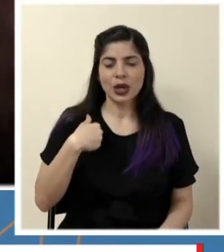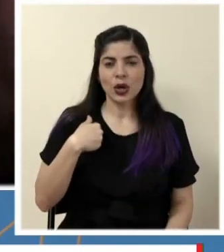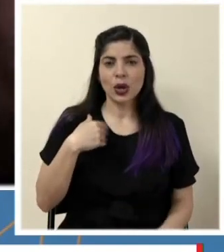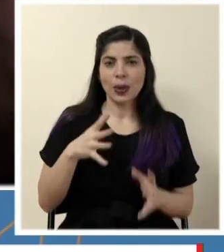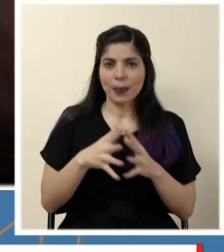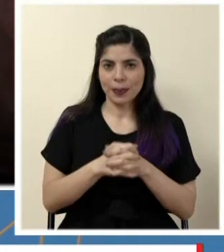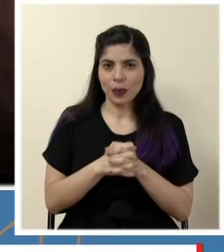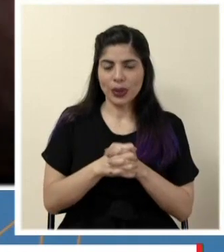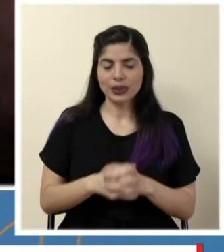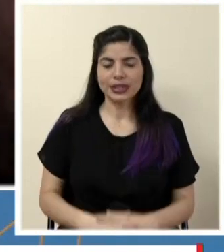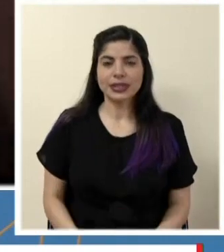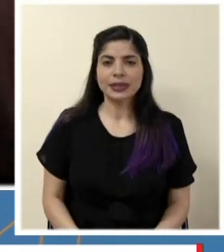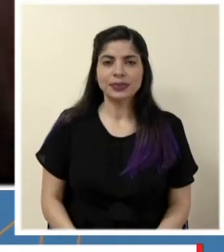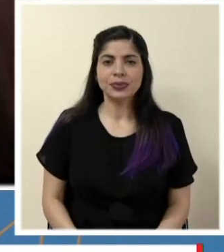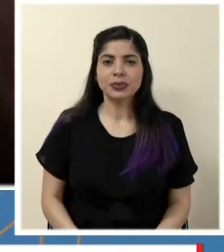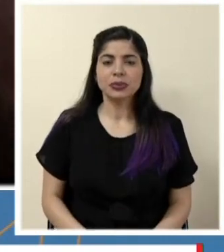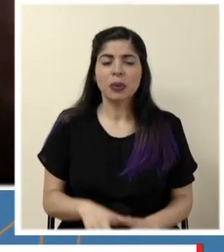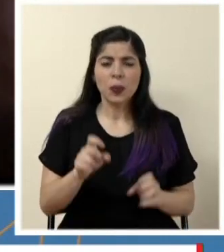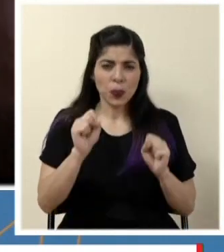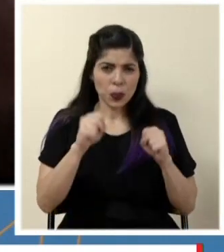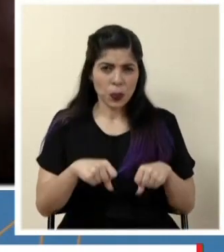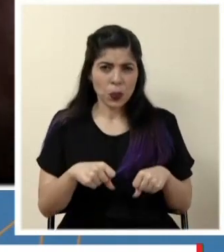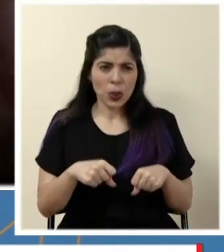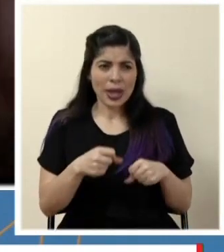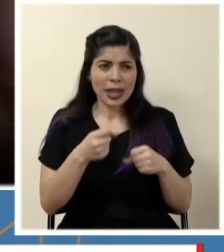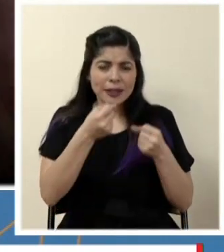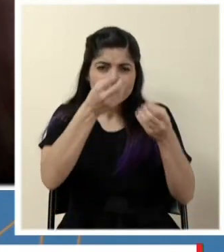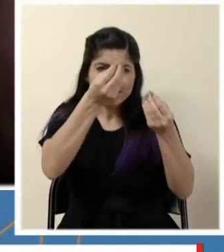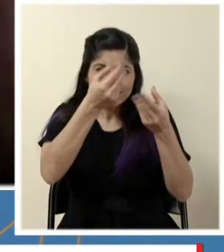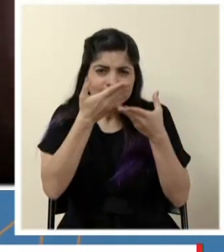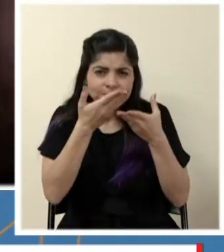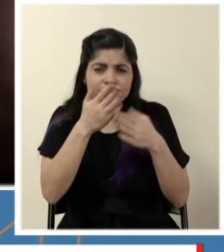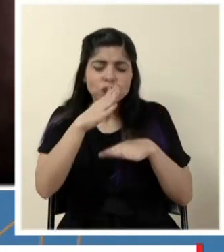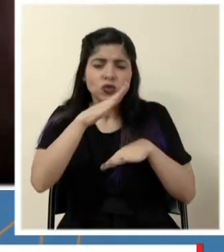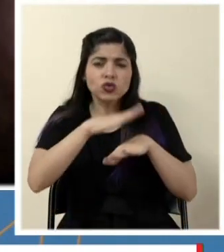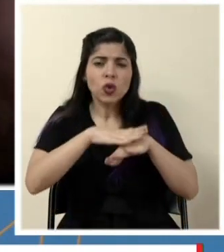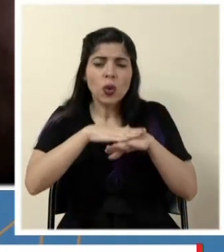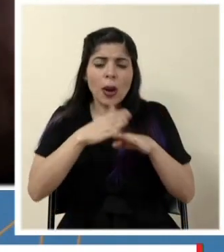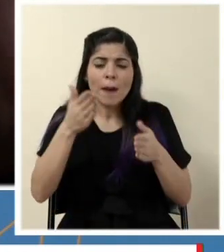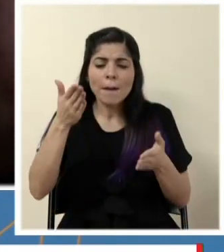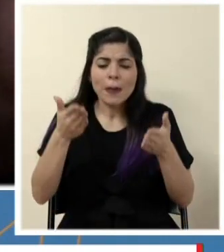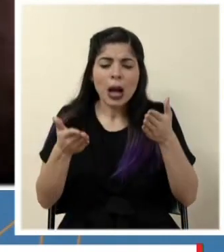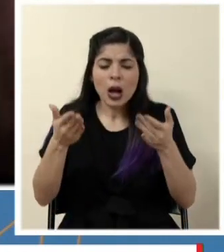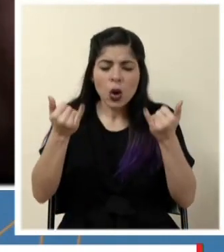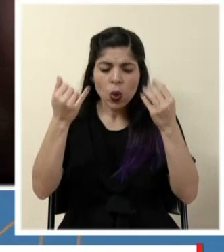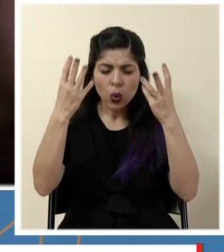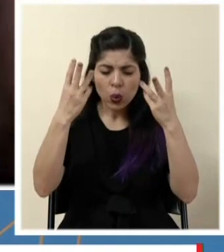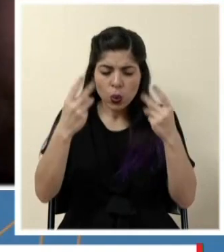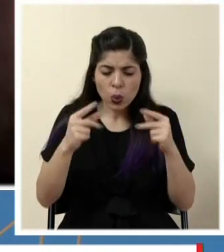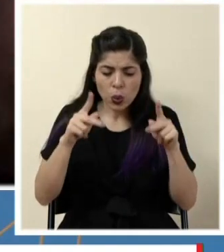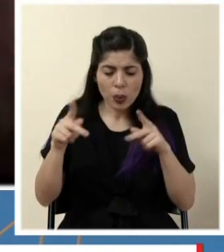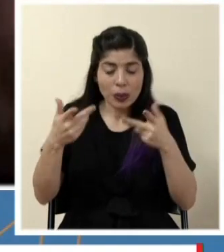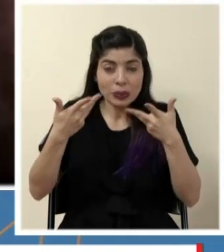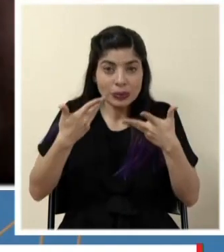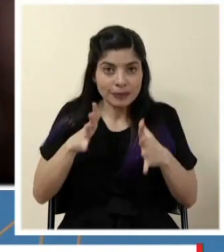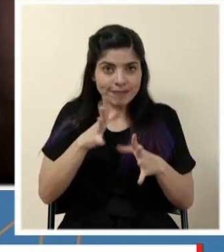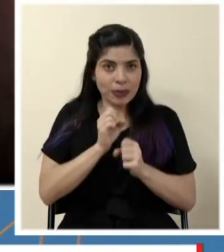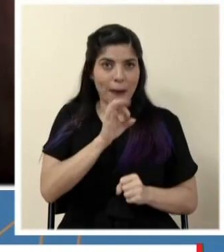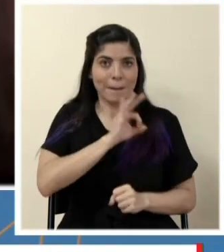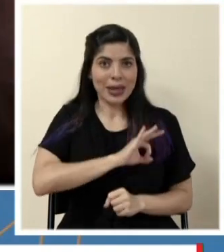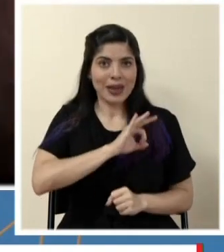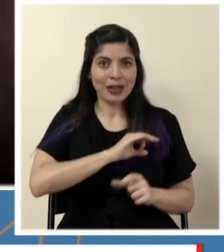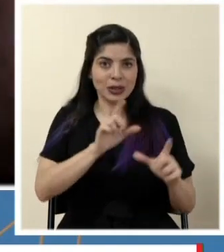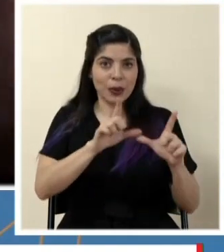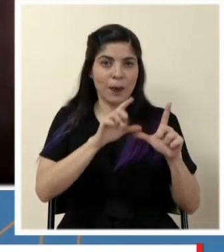ministro Bermúdez, si nos puede informar acerca del balance de cuántas personas han sido beneficiadas por el Bono Proteger